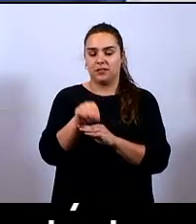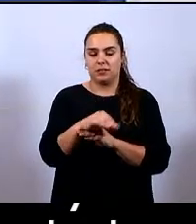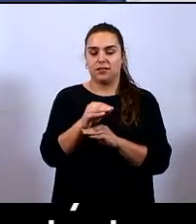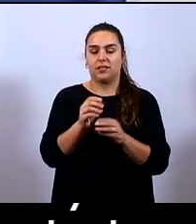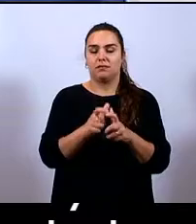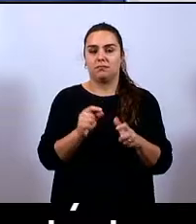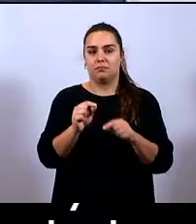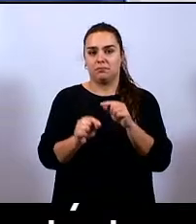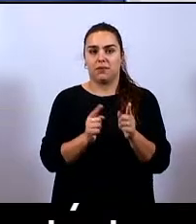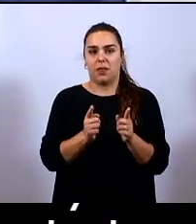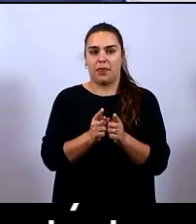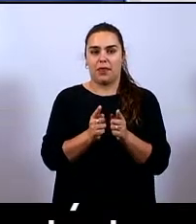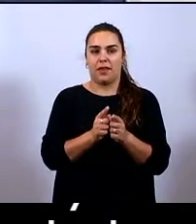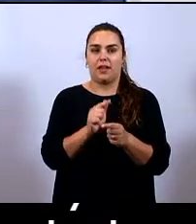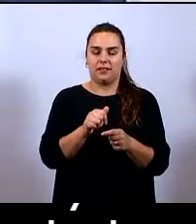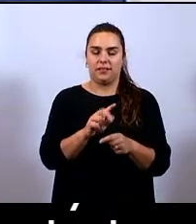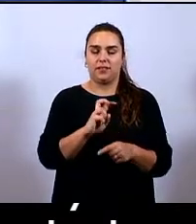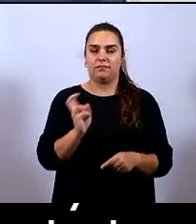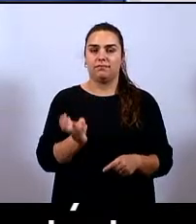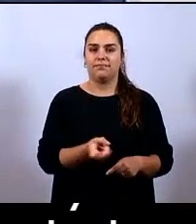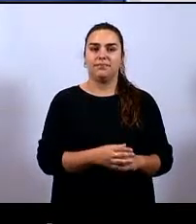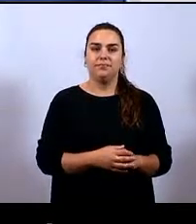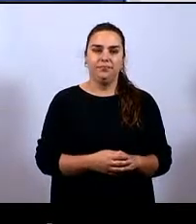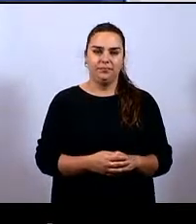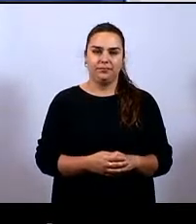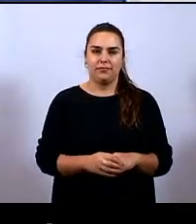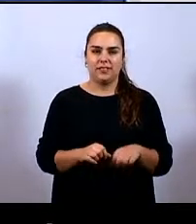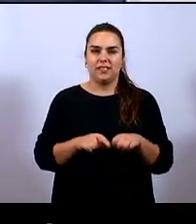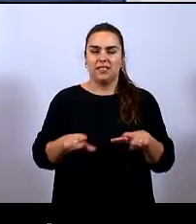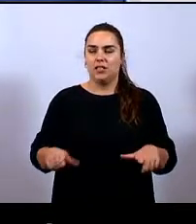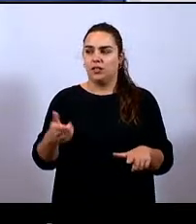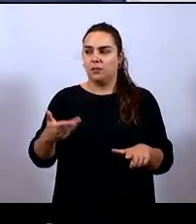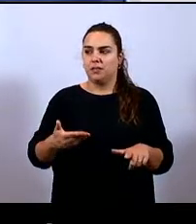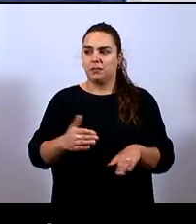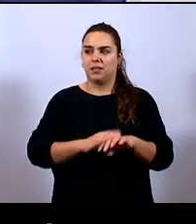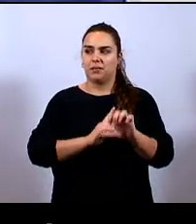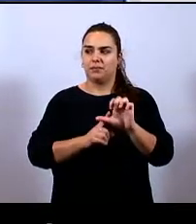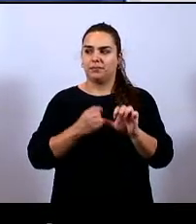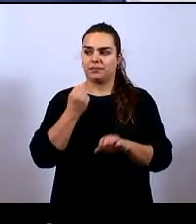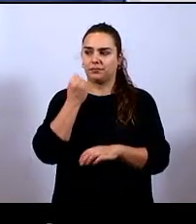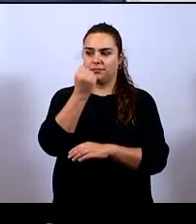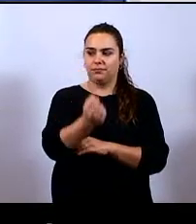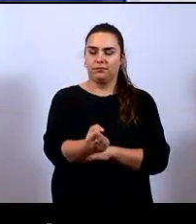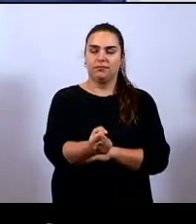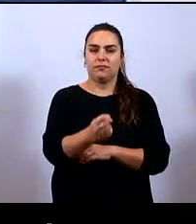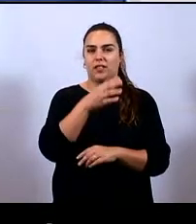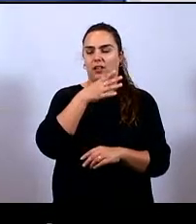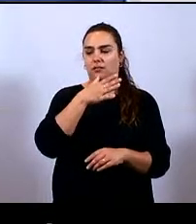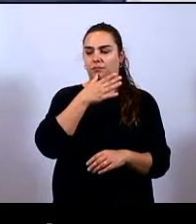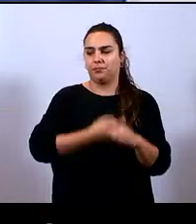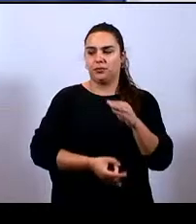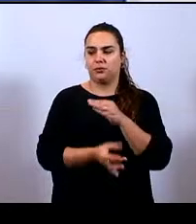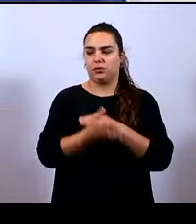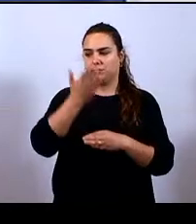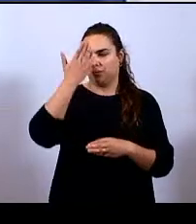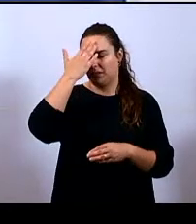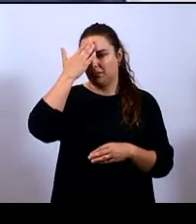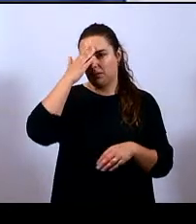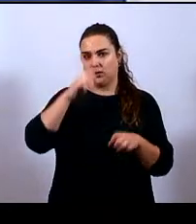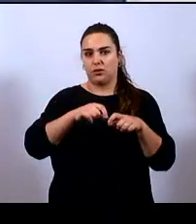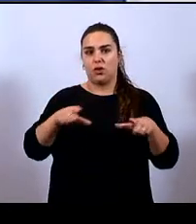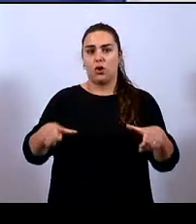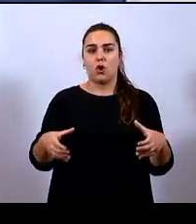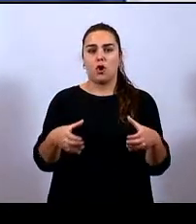entre otras. Apoyamos así a un sector clave para Extremadura, que es una de las principales productoras de colmenas y miel